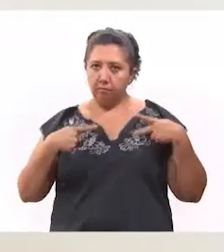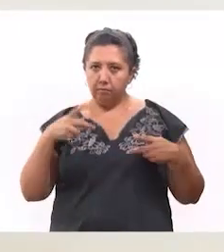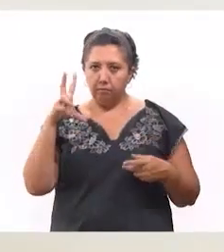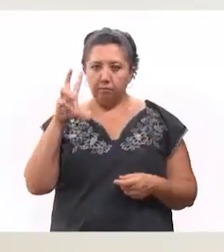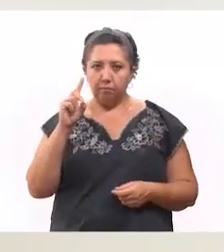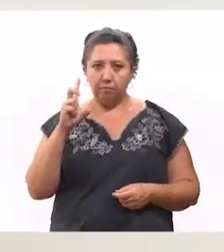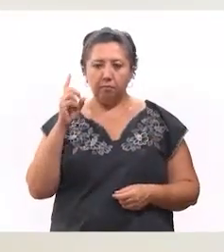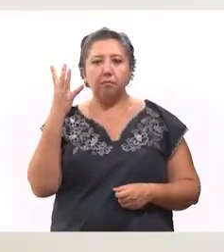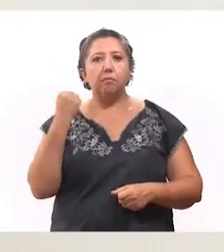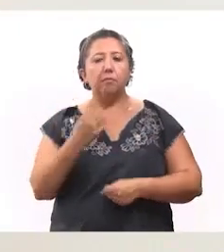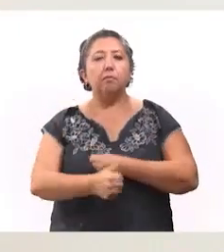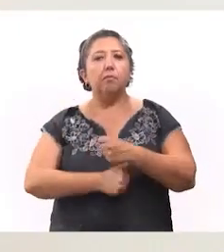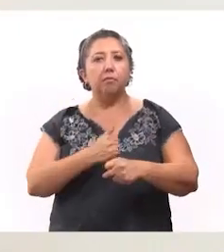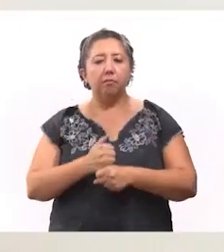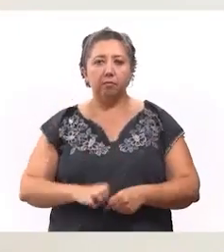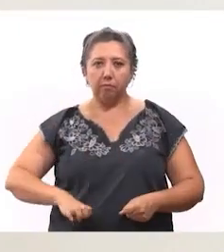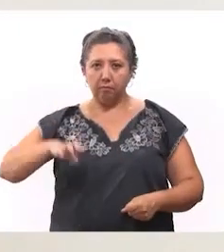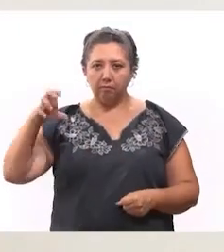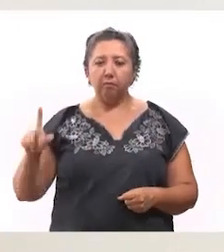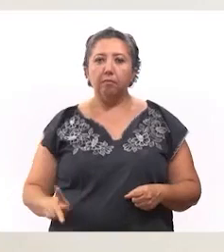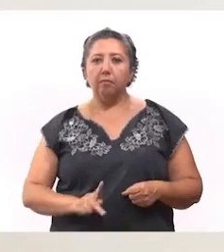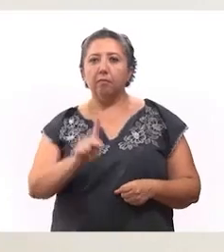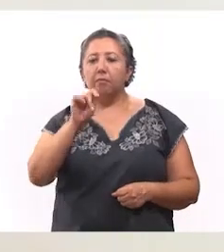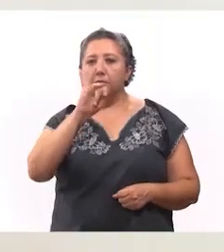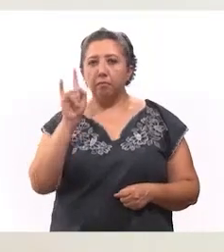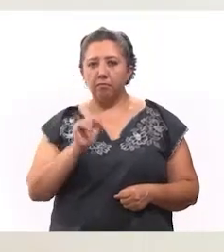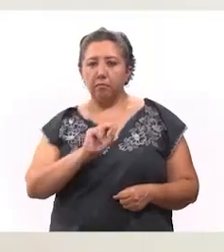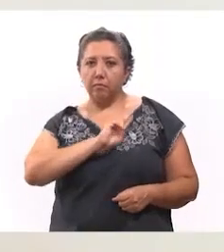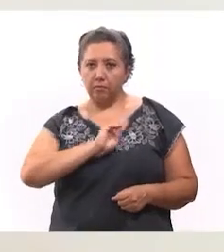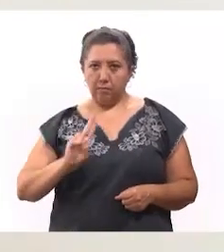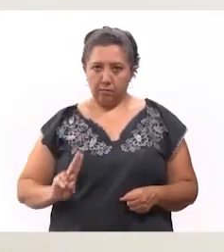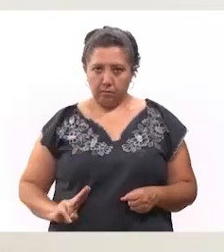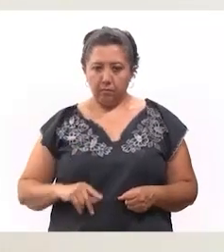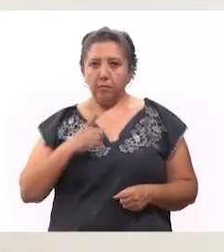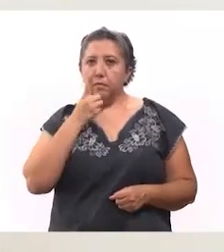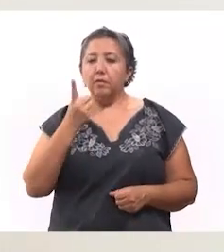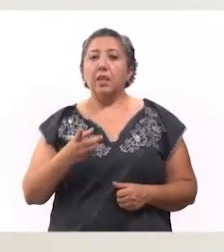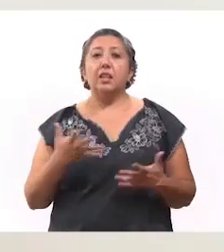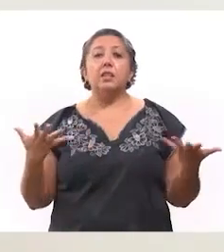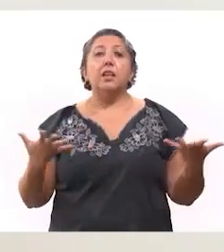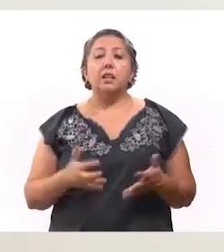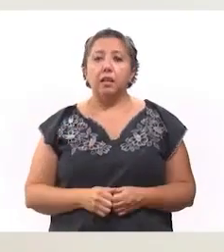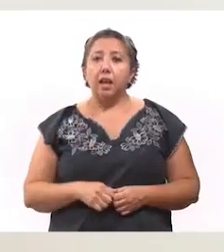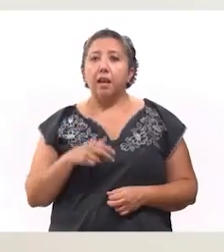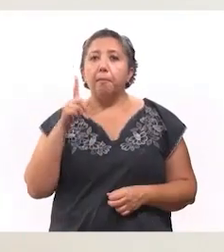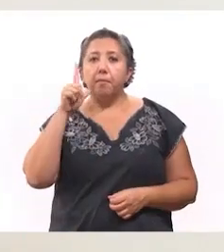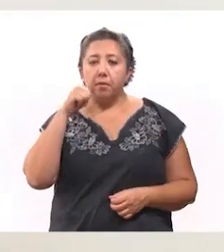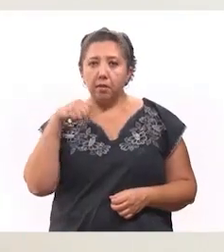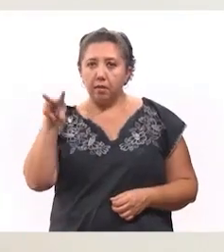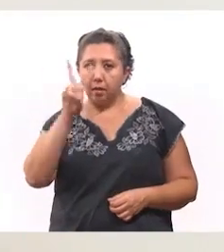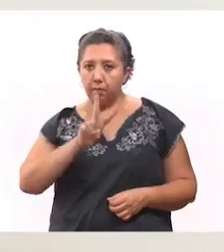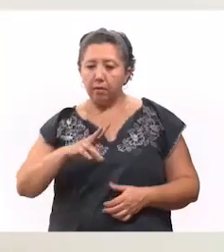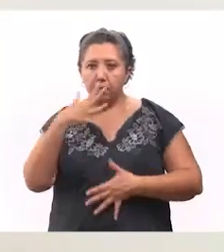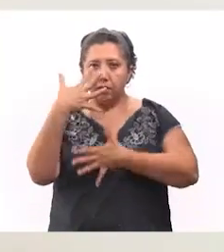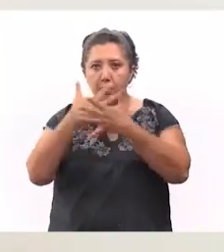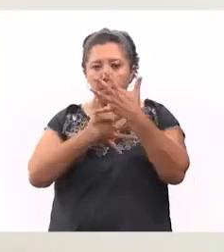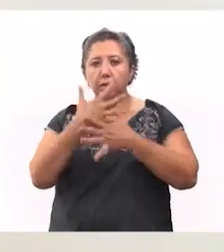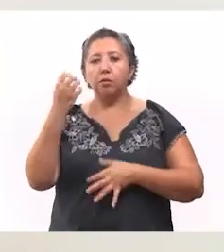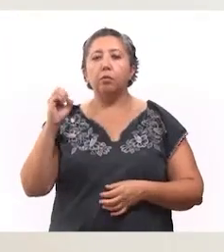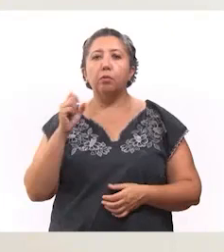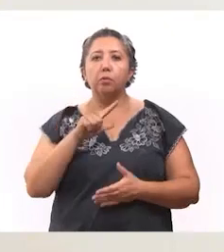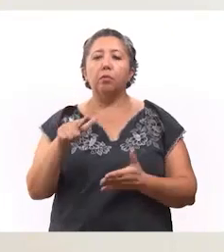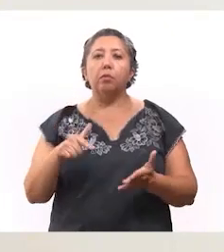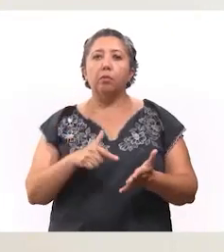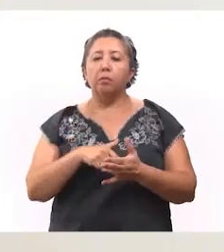30 a 39 años de edad de los municipios de Tizimín y Humán. Proceso que se llevará a cabo hasta mañana viernes 15 de octubre en los